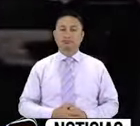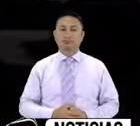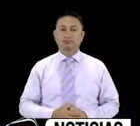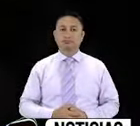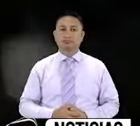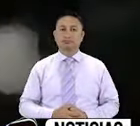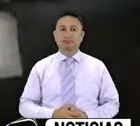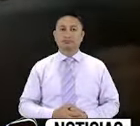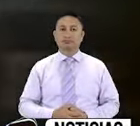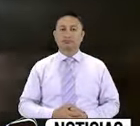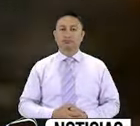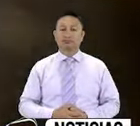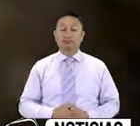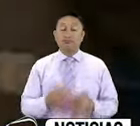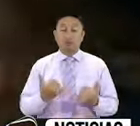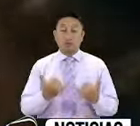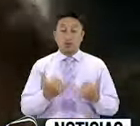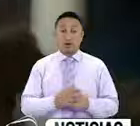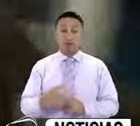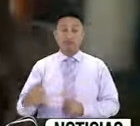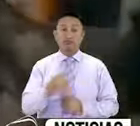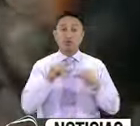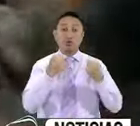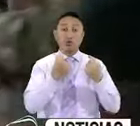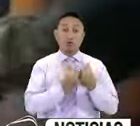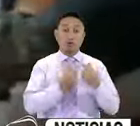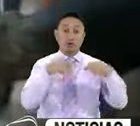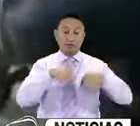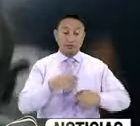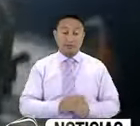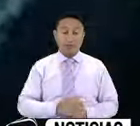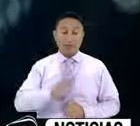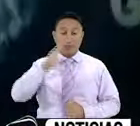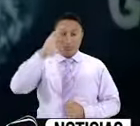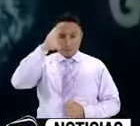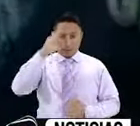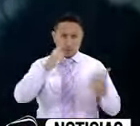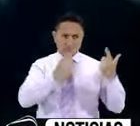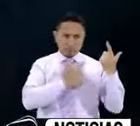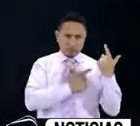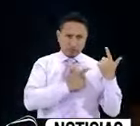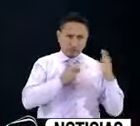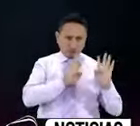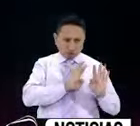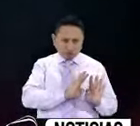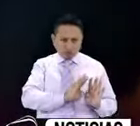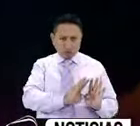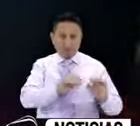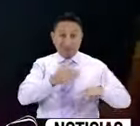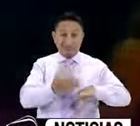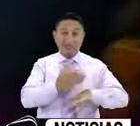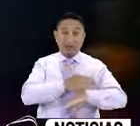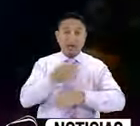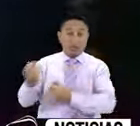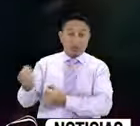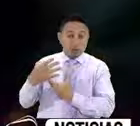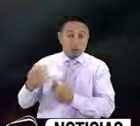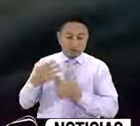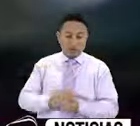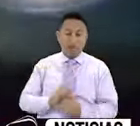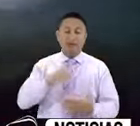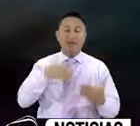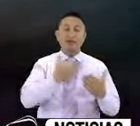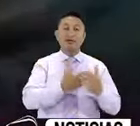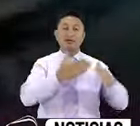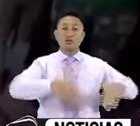En esta oportunidad, el bloque de seguridad integrado por policías y militares y en base a información de inteligencia llegaron hasta el sector La